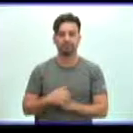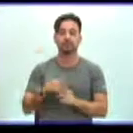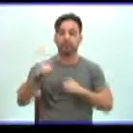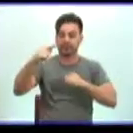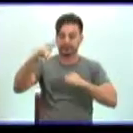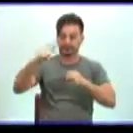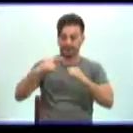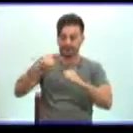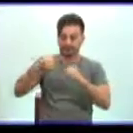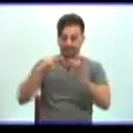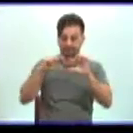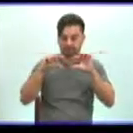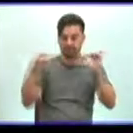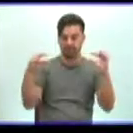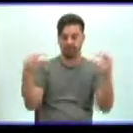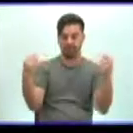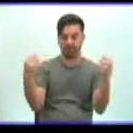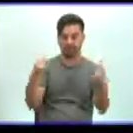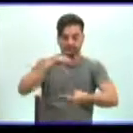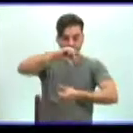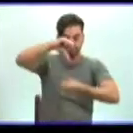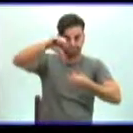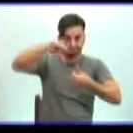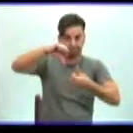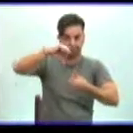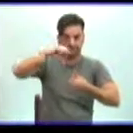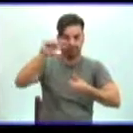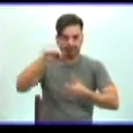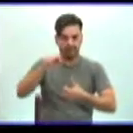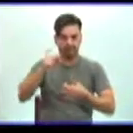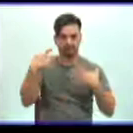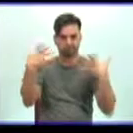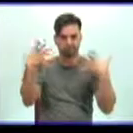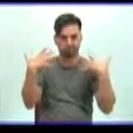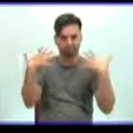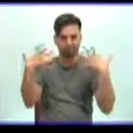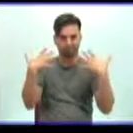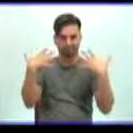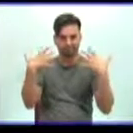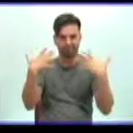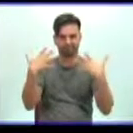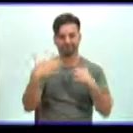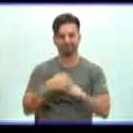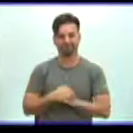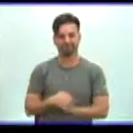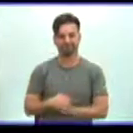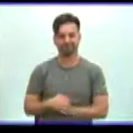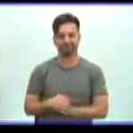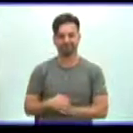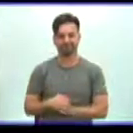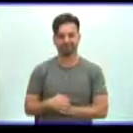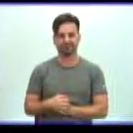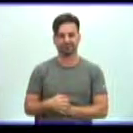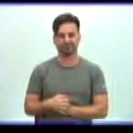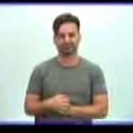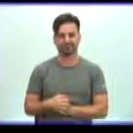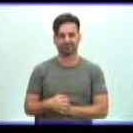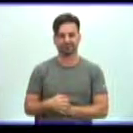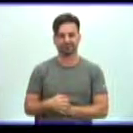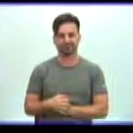manera tangencial y de manera oblicua, por tanto la temperatura disminuye.